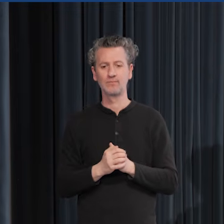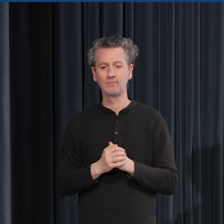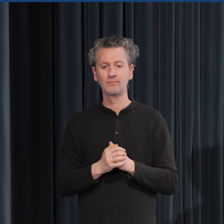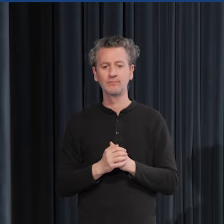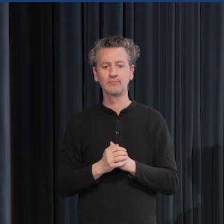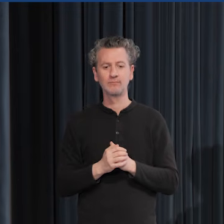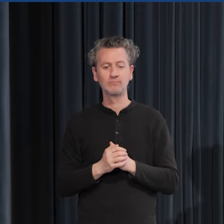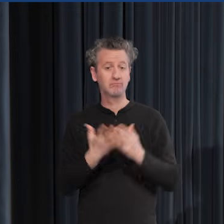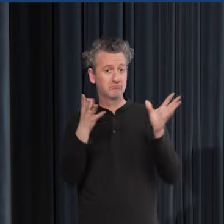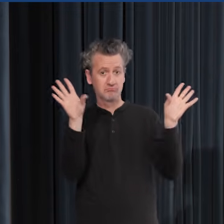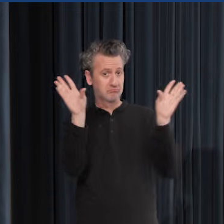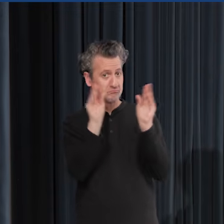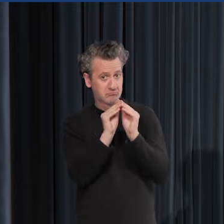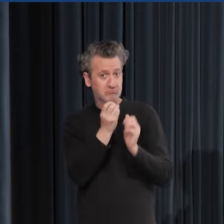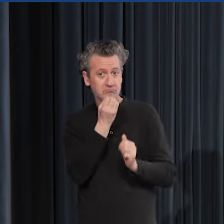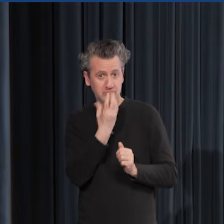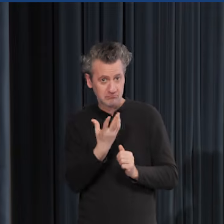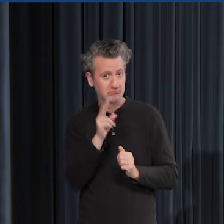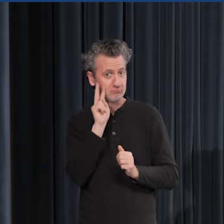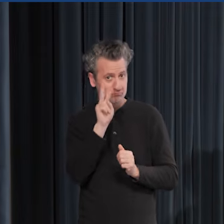visto así más o menos